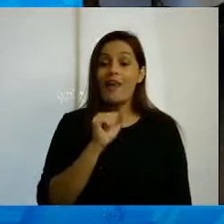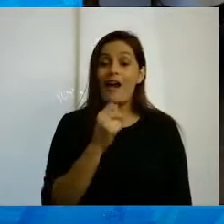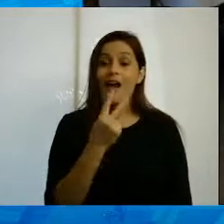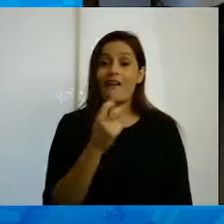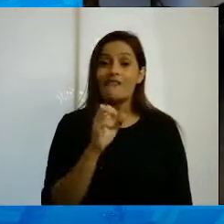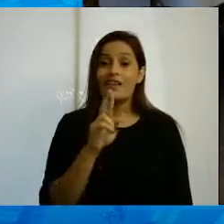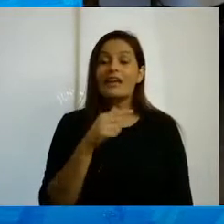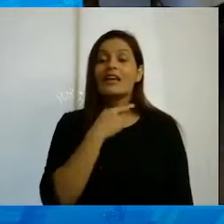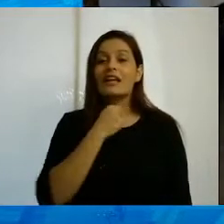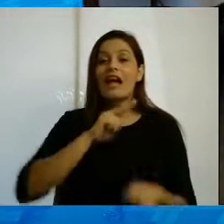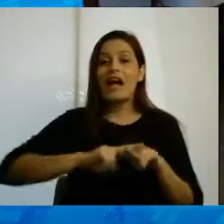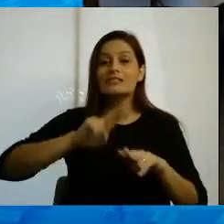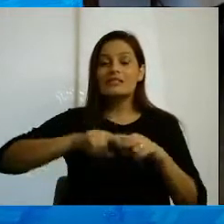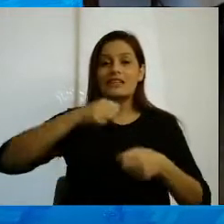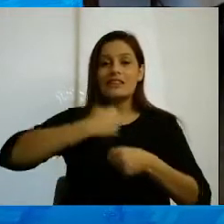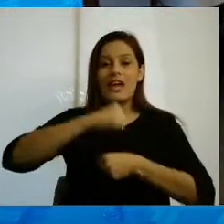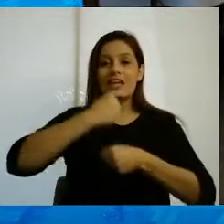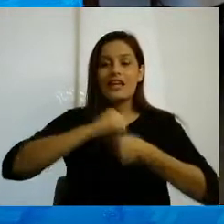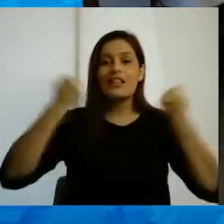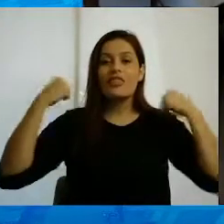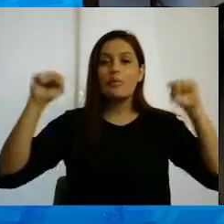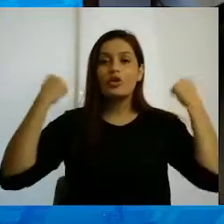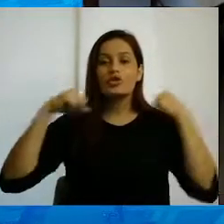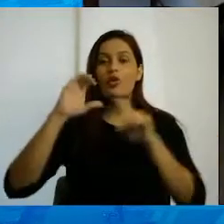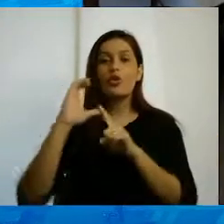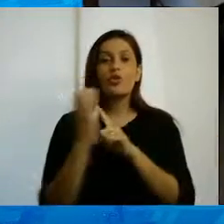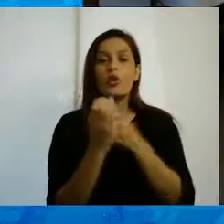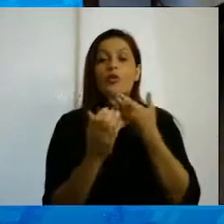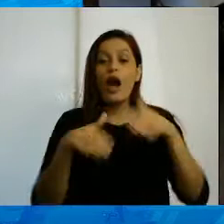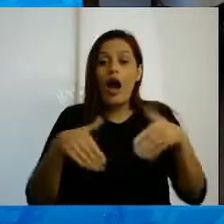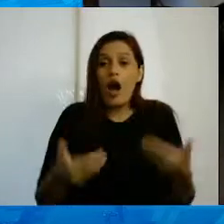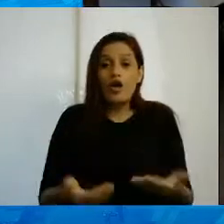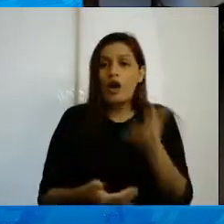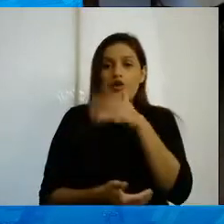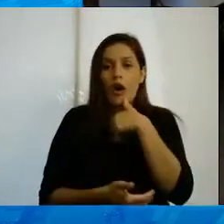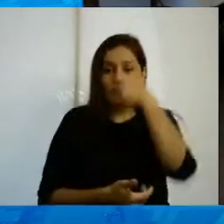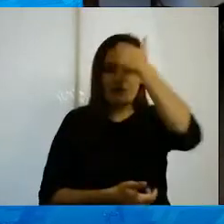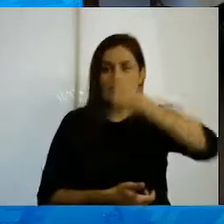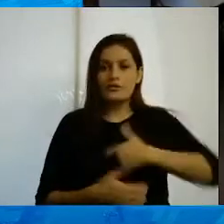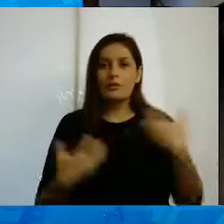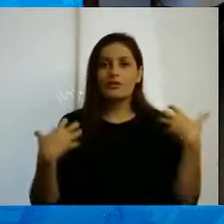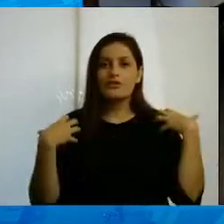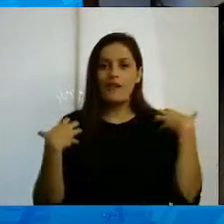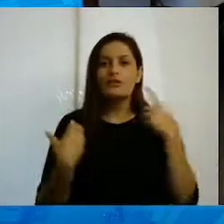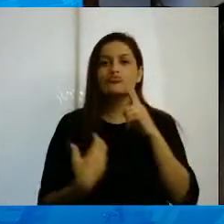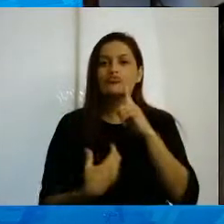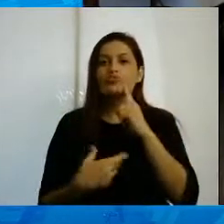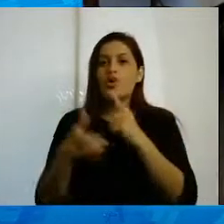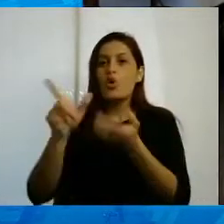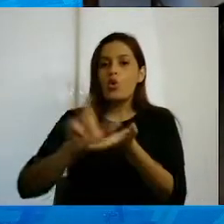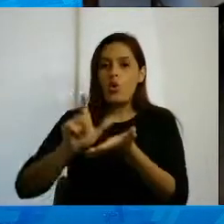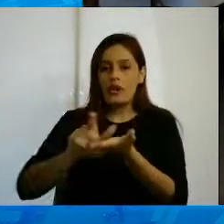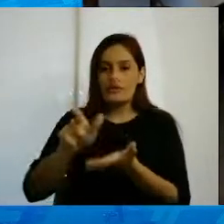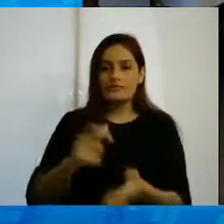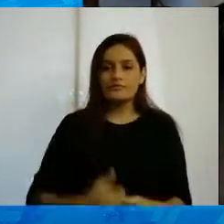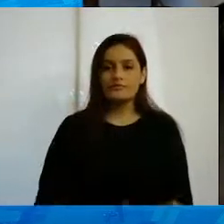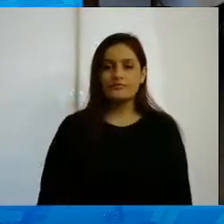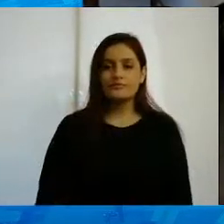taller deportivo cultural para los jóvenes del barrio, ya que actualmente no cuentan con ningún monitor y tienen un buen espacio para ejecutarlo.